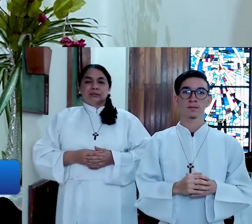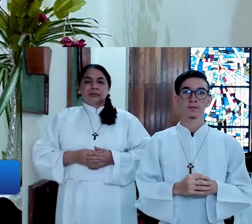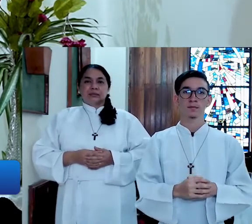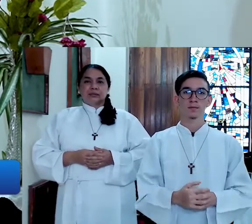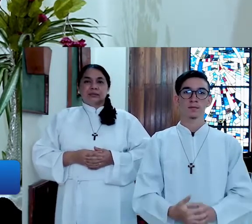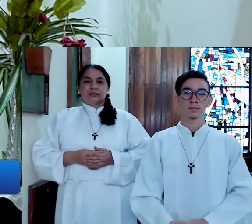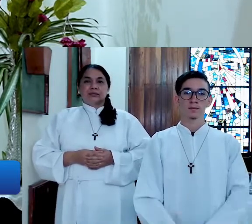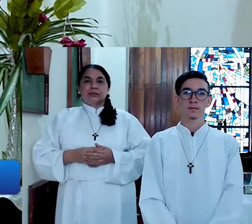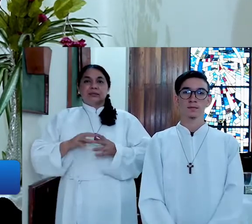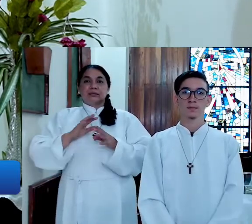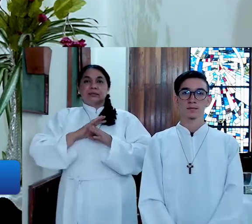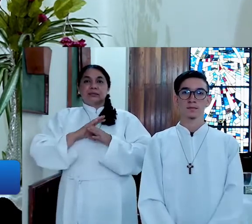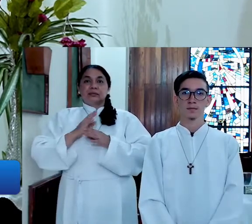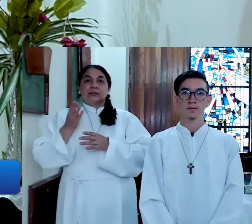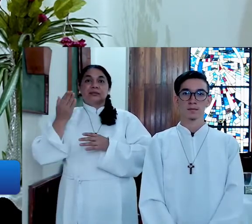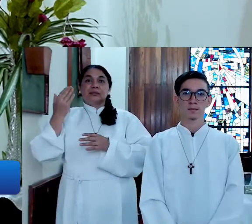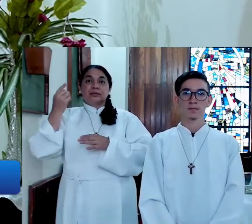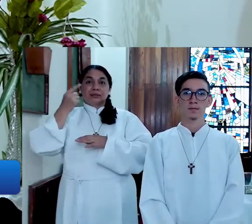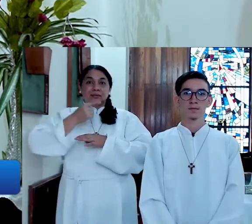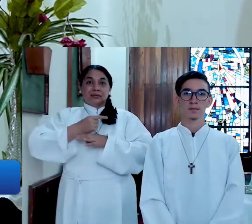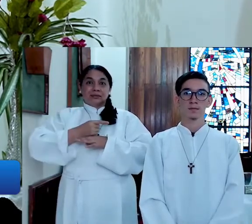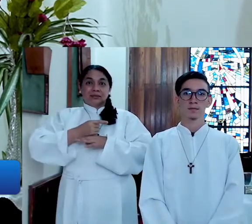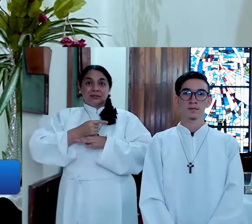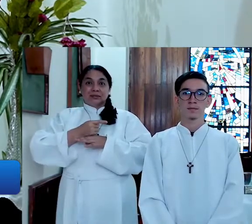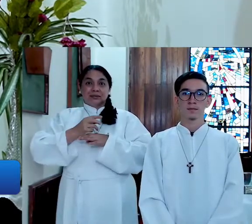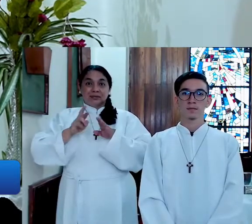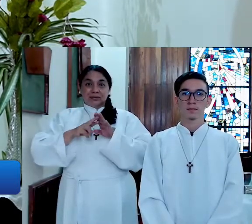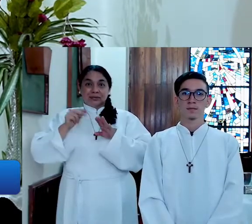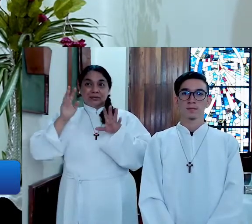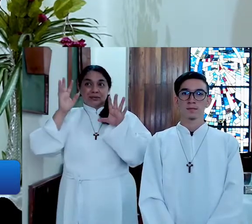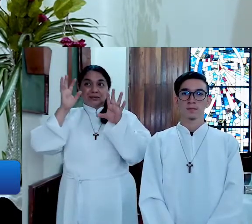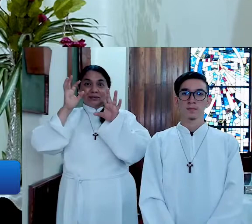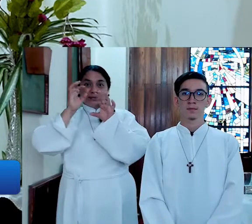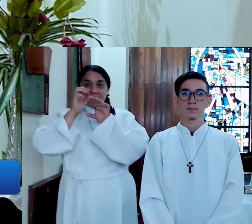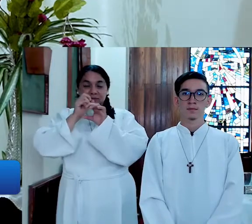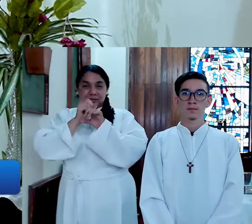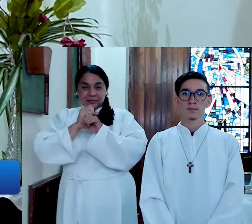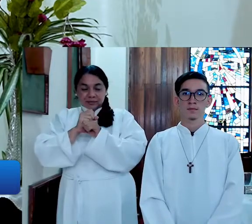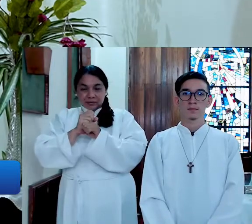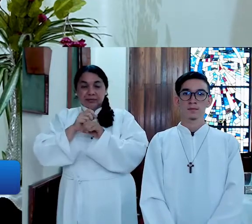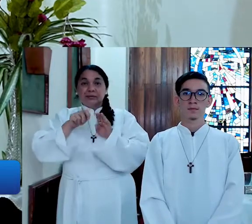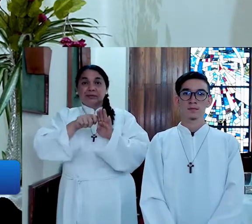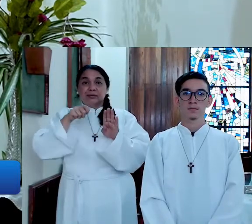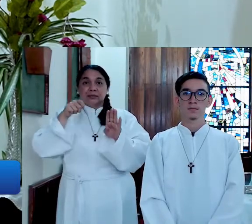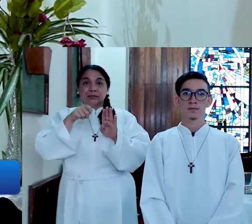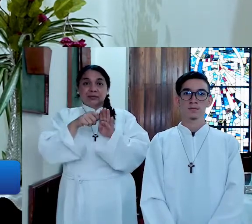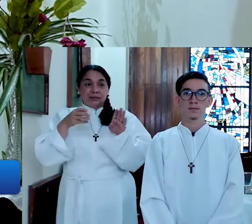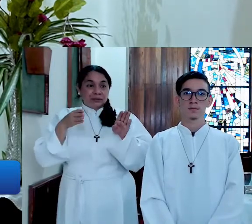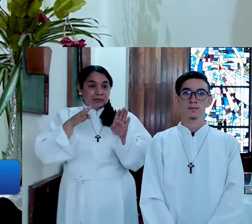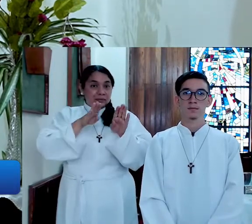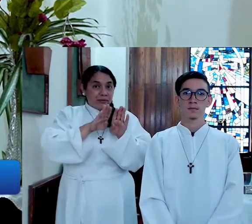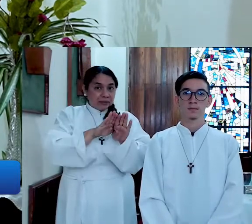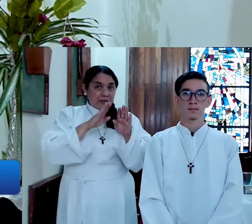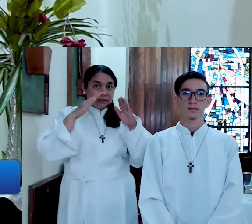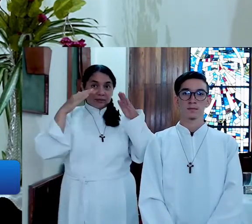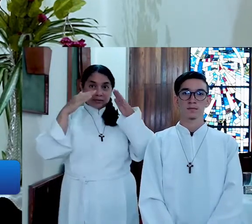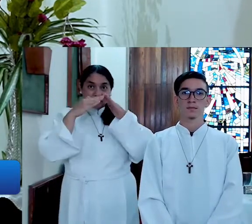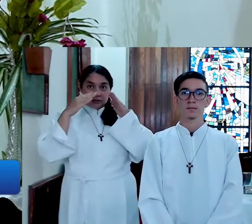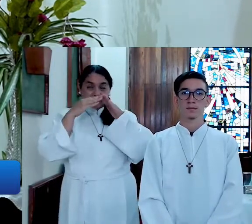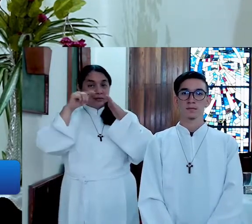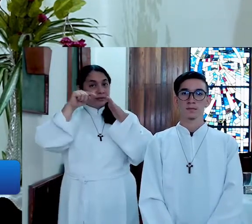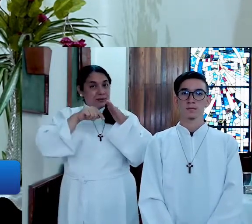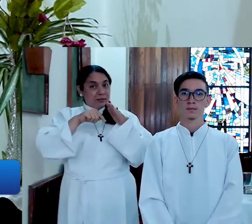Al anochecer del día de la resurrección, estando cerradas las puertas de la casa donde se hallaban